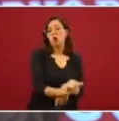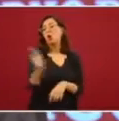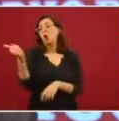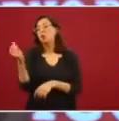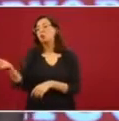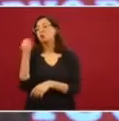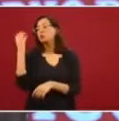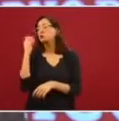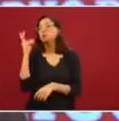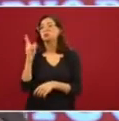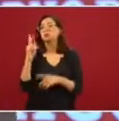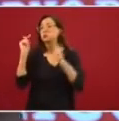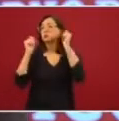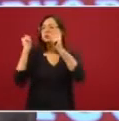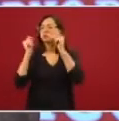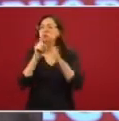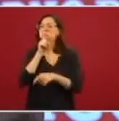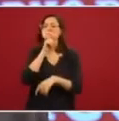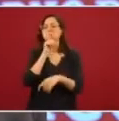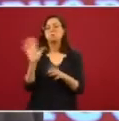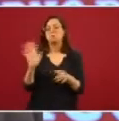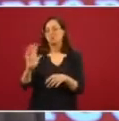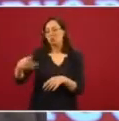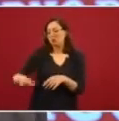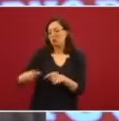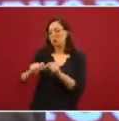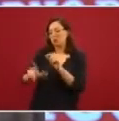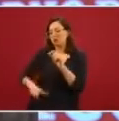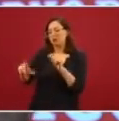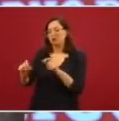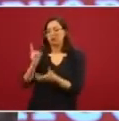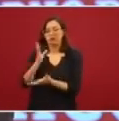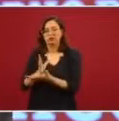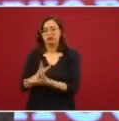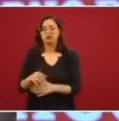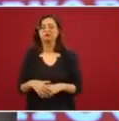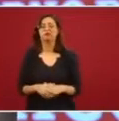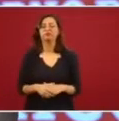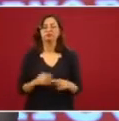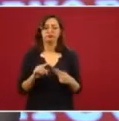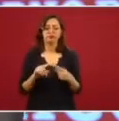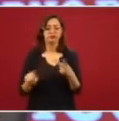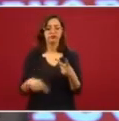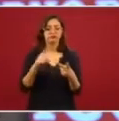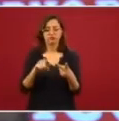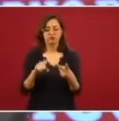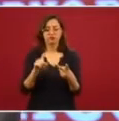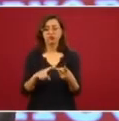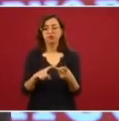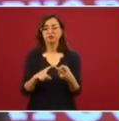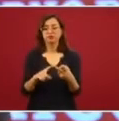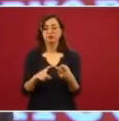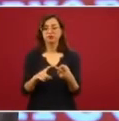que está en méxico acuda pero la gran cantidad son nacionales el ejemplo también nos ayuda para ilustrar el